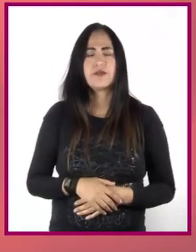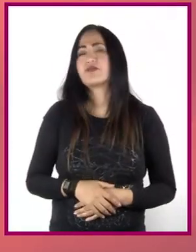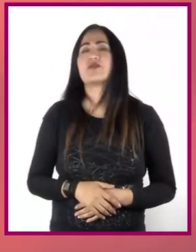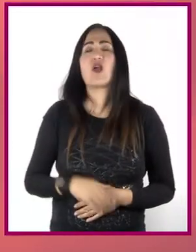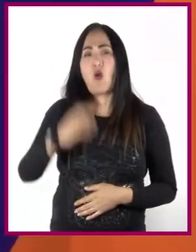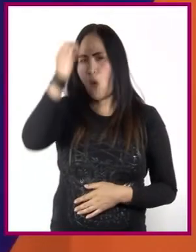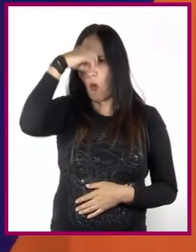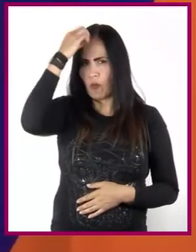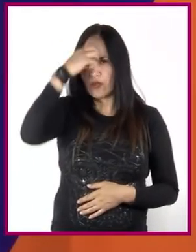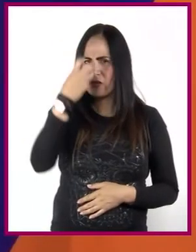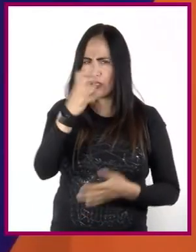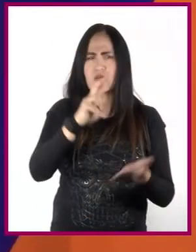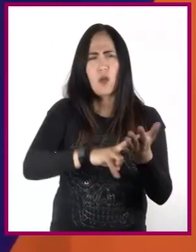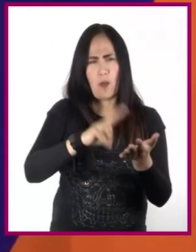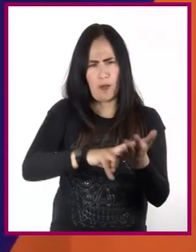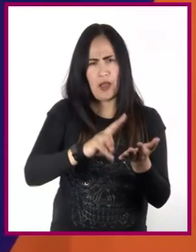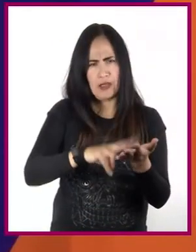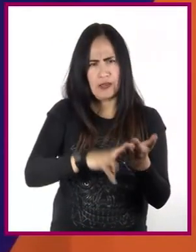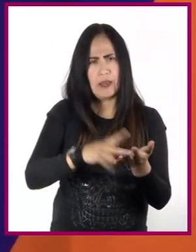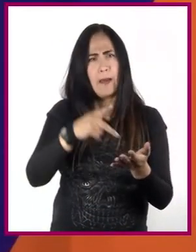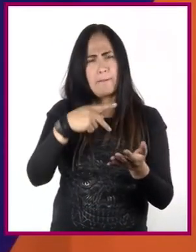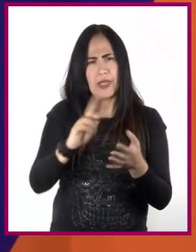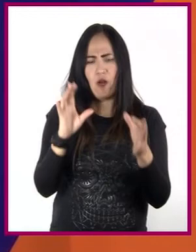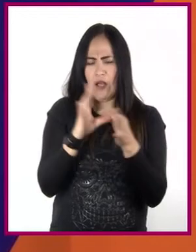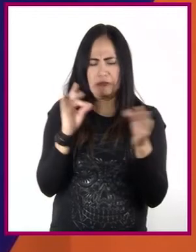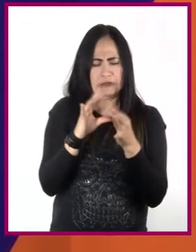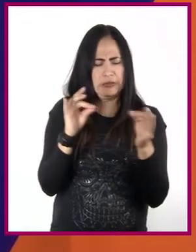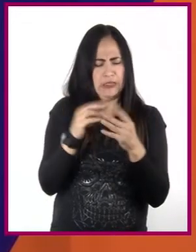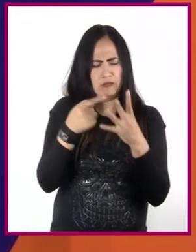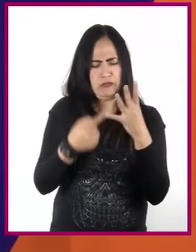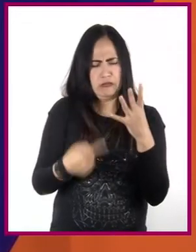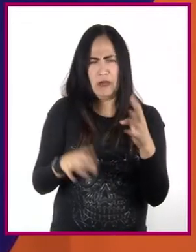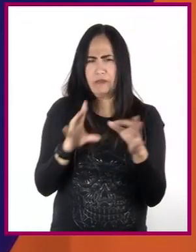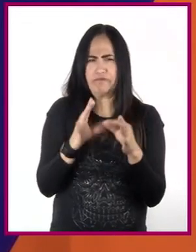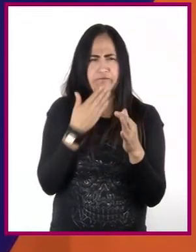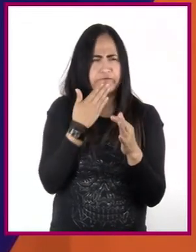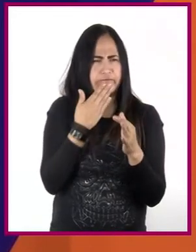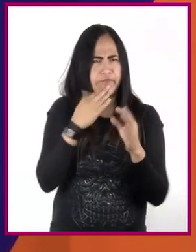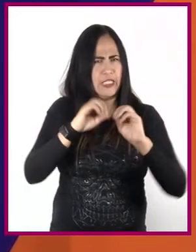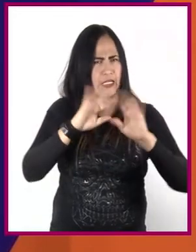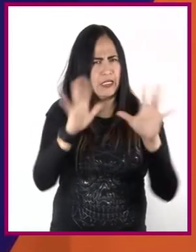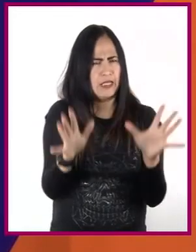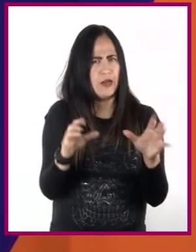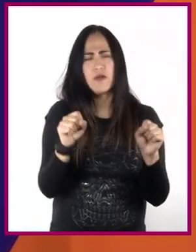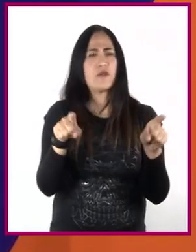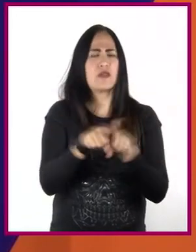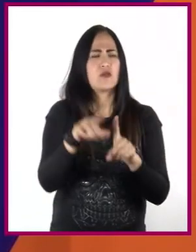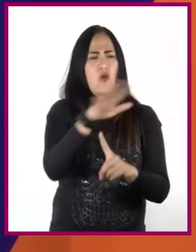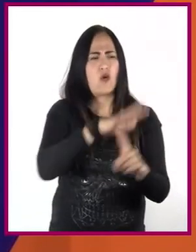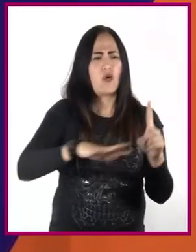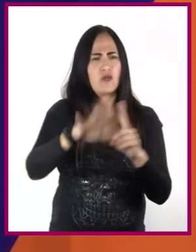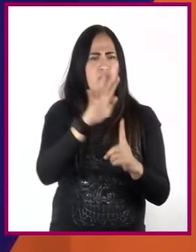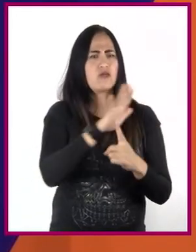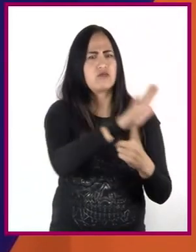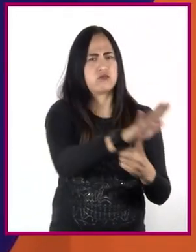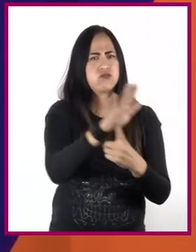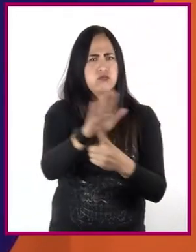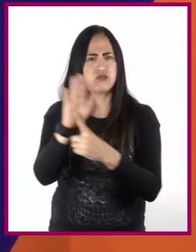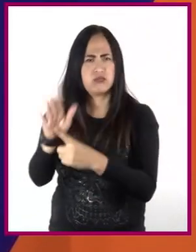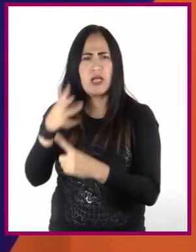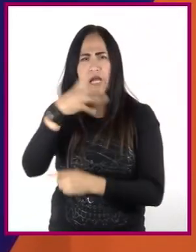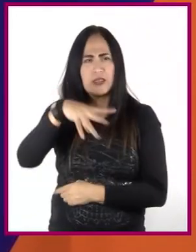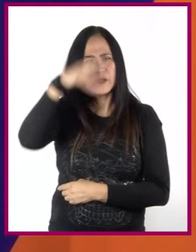es válida siempre que sea bien argumentada y se manifieste en los contextos adecuados. Así que